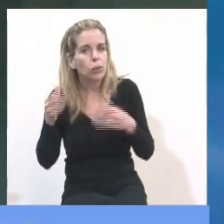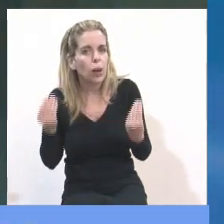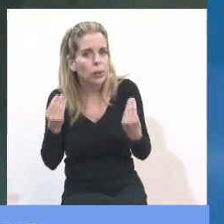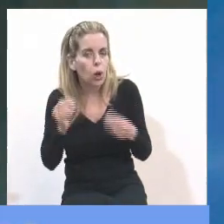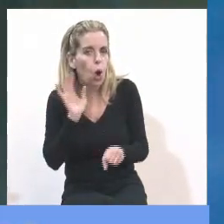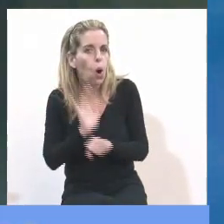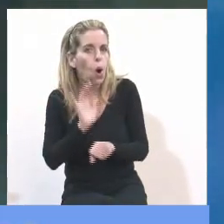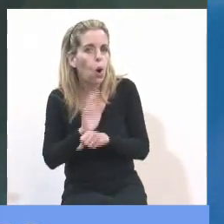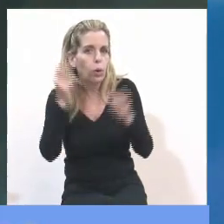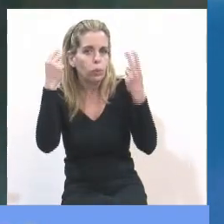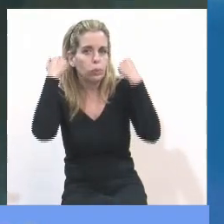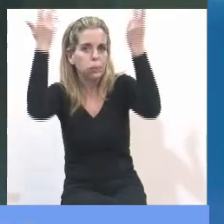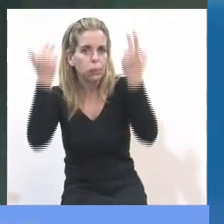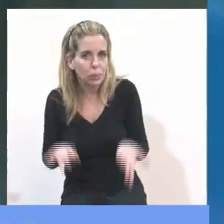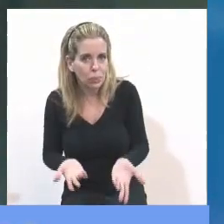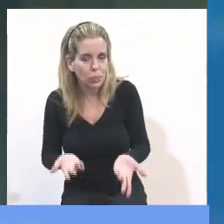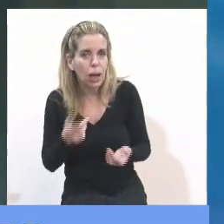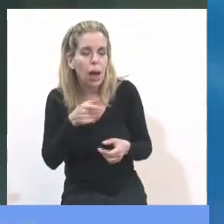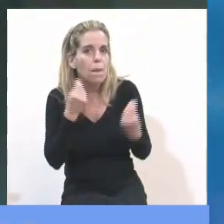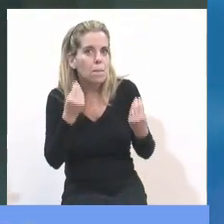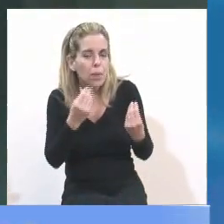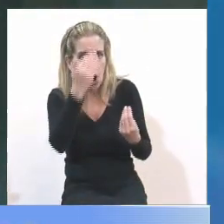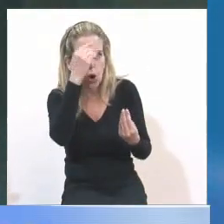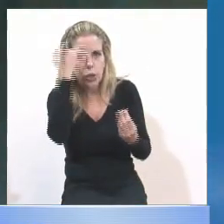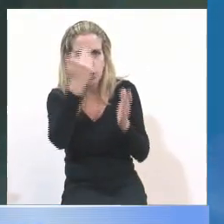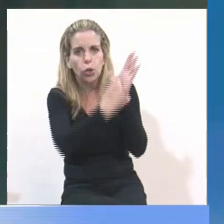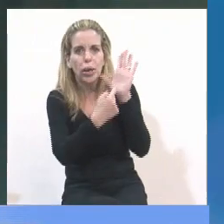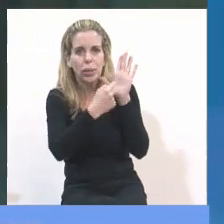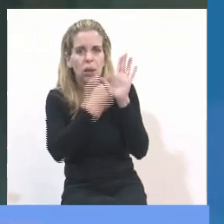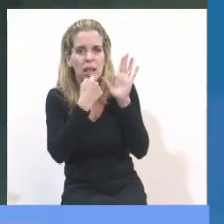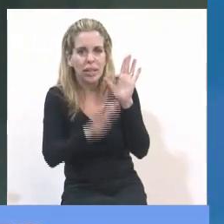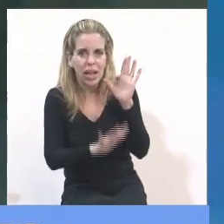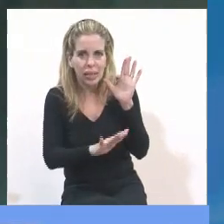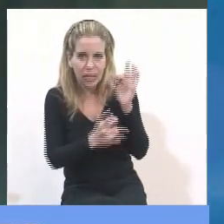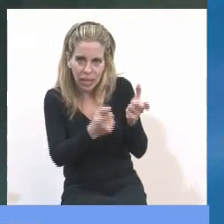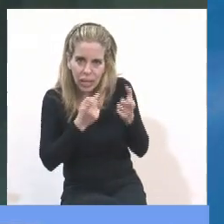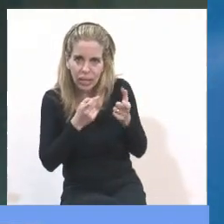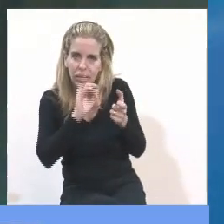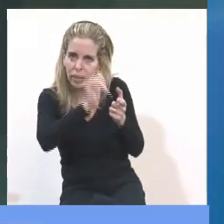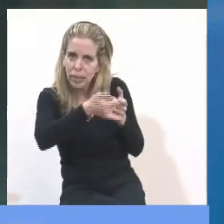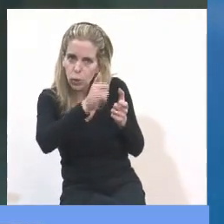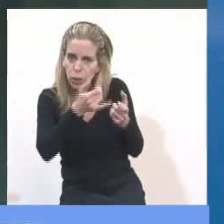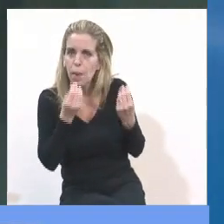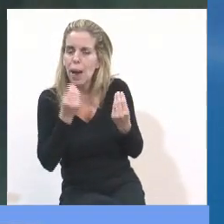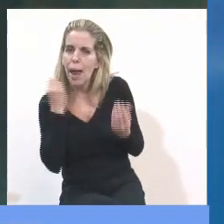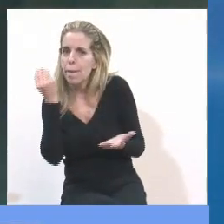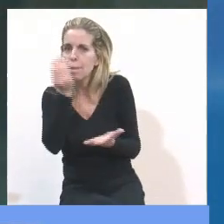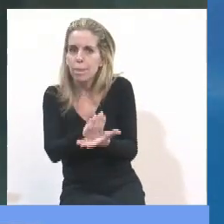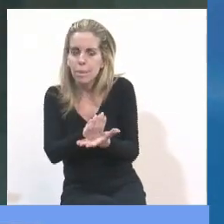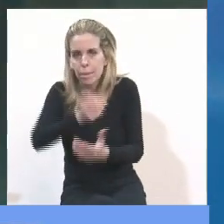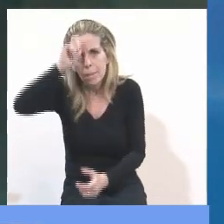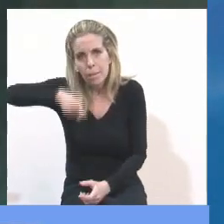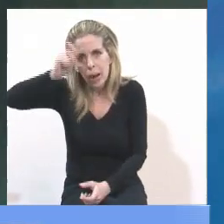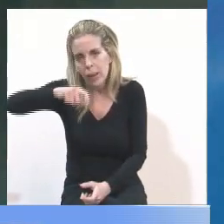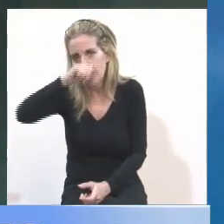de rebeldía respecto a lo que establece la Constitución Nacional para acceder al cargo de magistrado de la